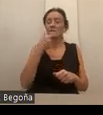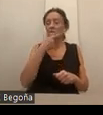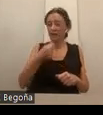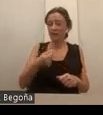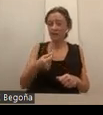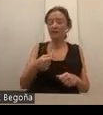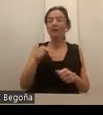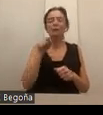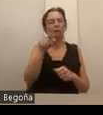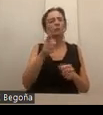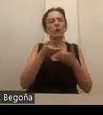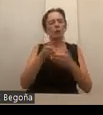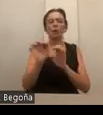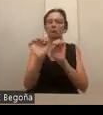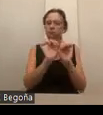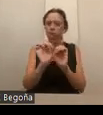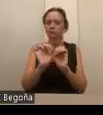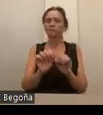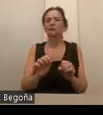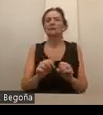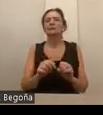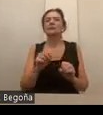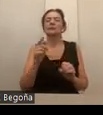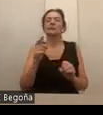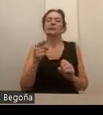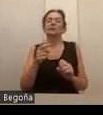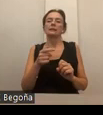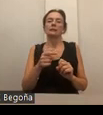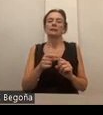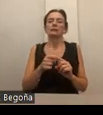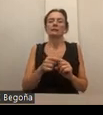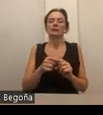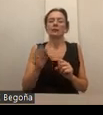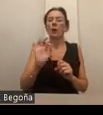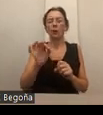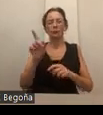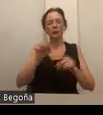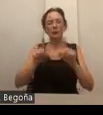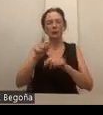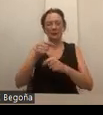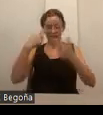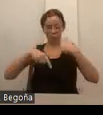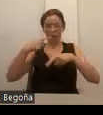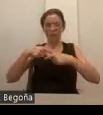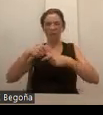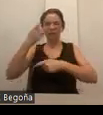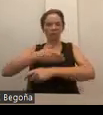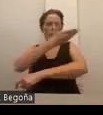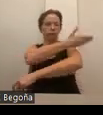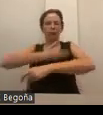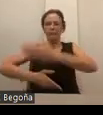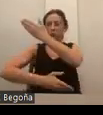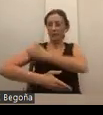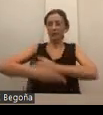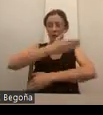por el azúcar, por ejemplo, de las eventuales amputaciones, de la posibilidad de amputación. Pues todo eso lo